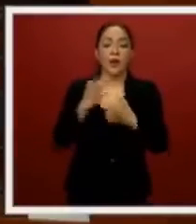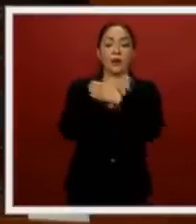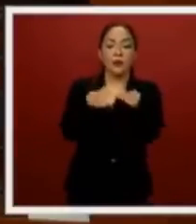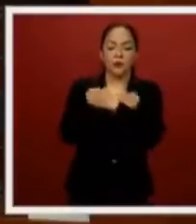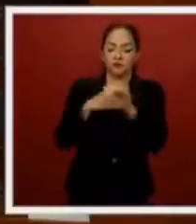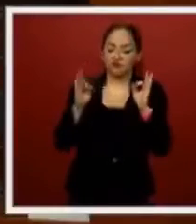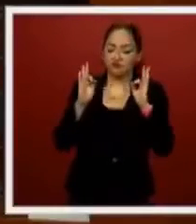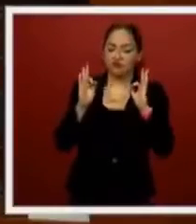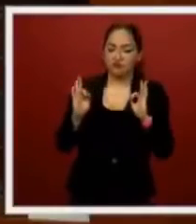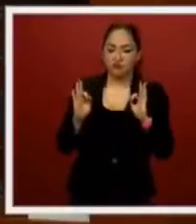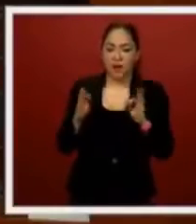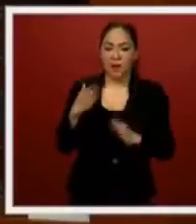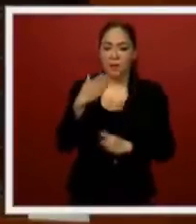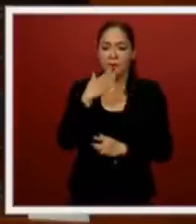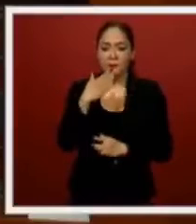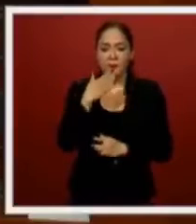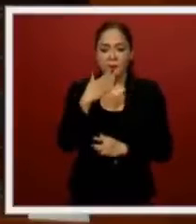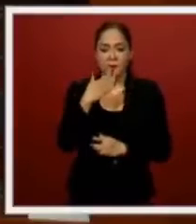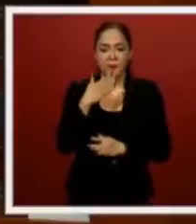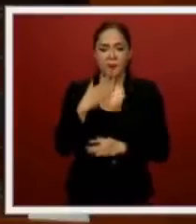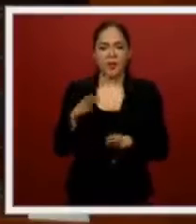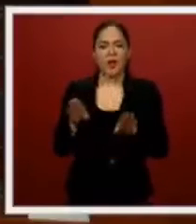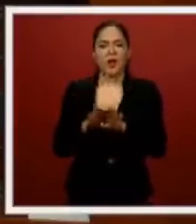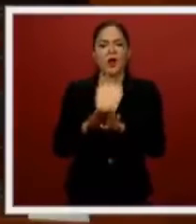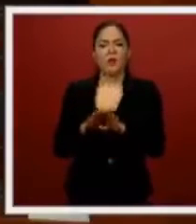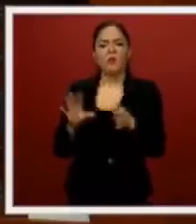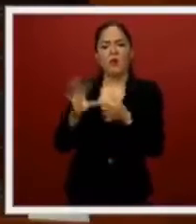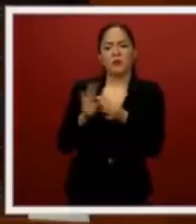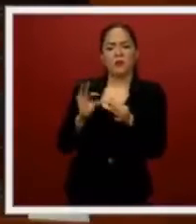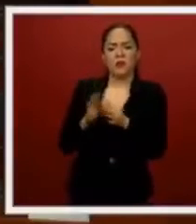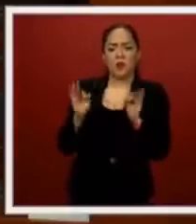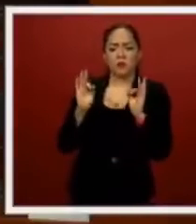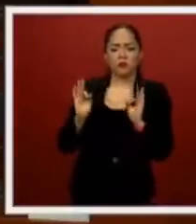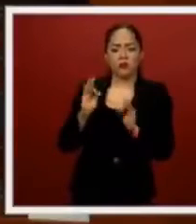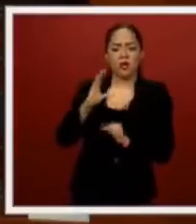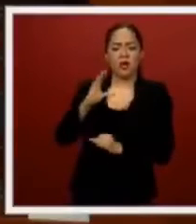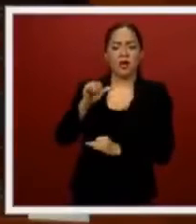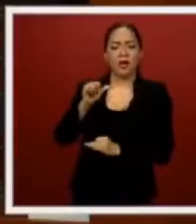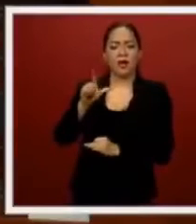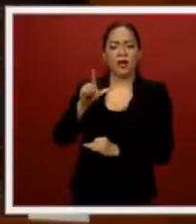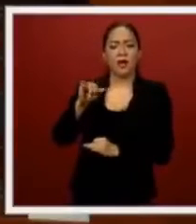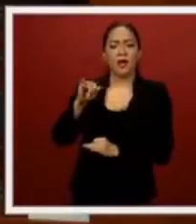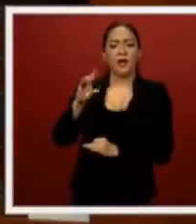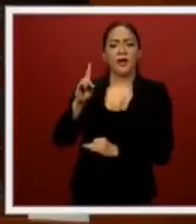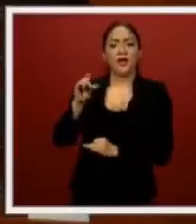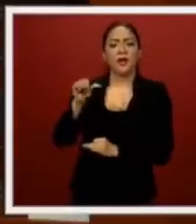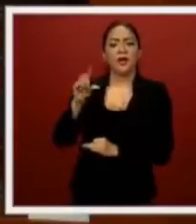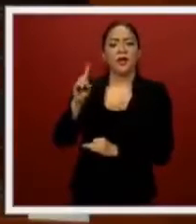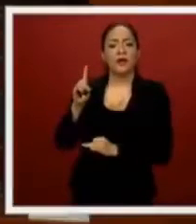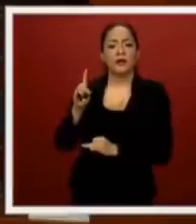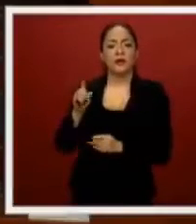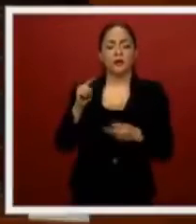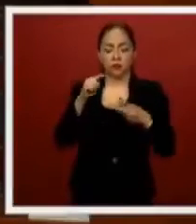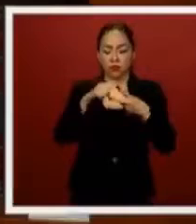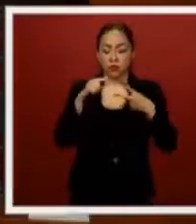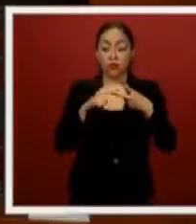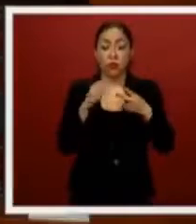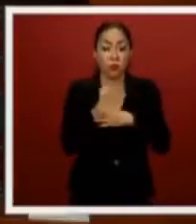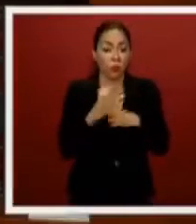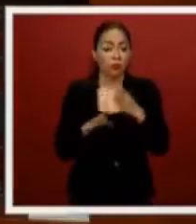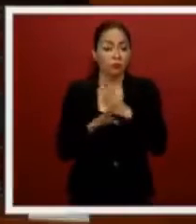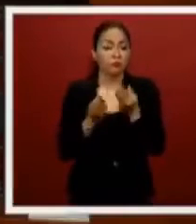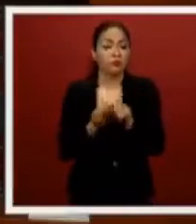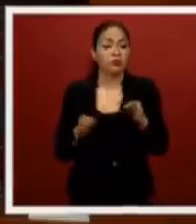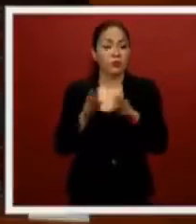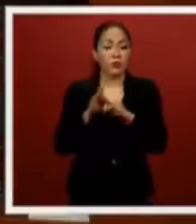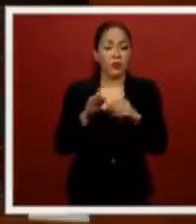calidad. ¿Y cómo entendemos la calidad? La calidad es que debe cumplir 2 características.